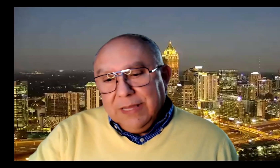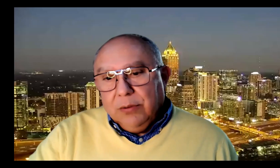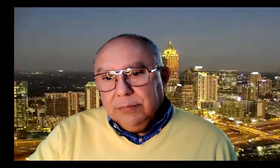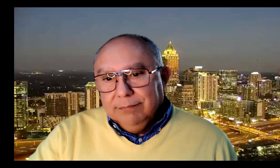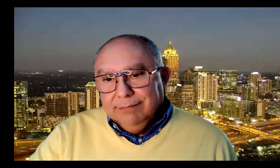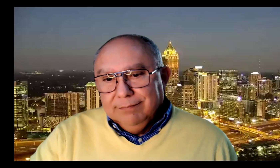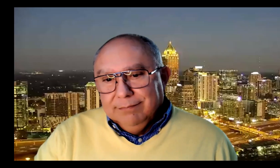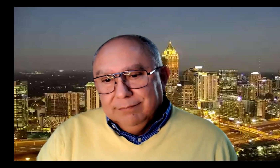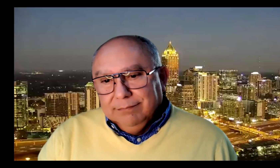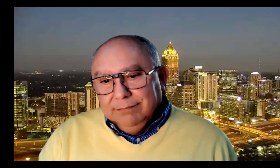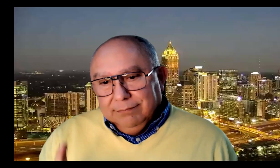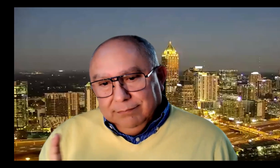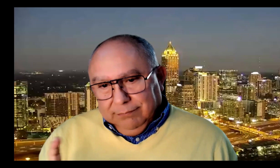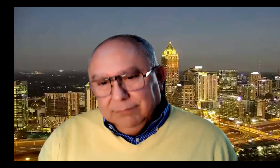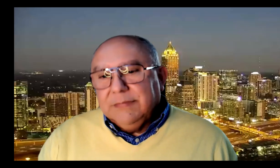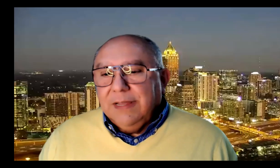mucho sentido.